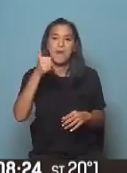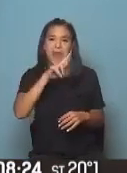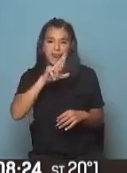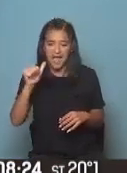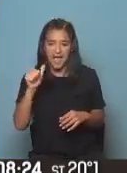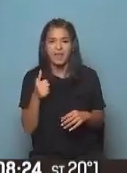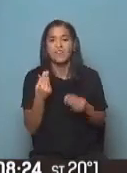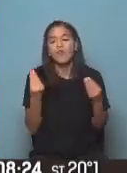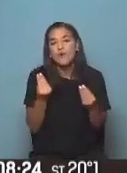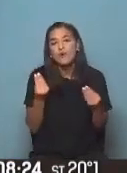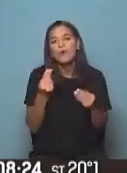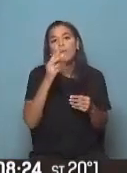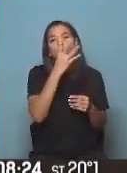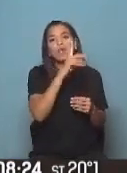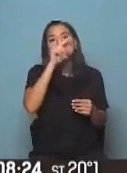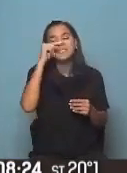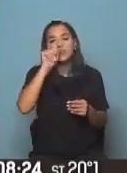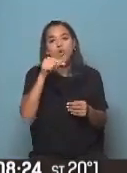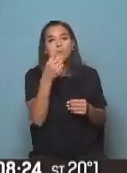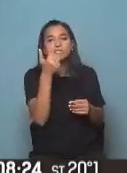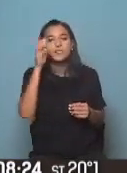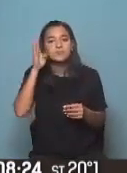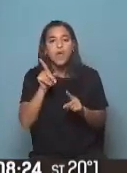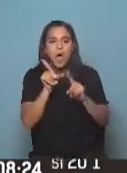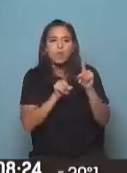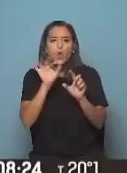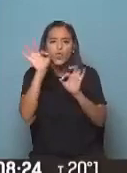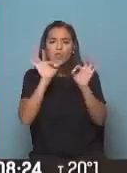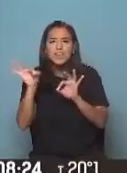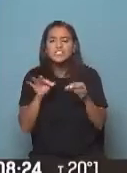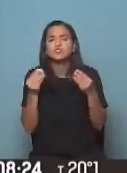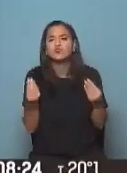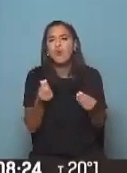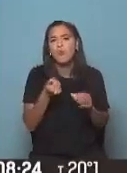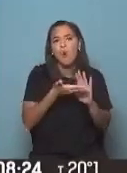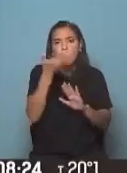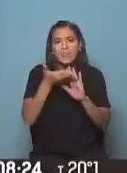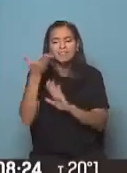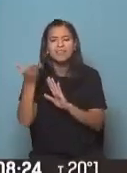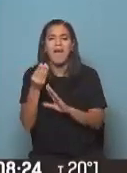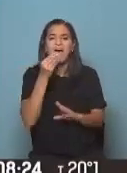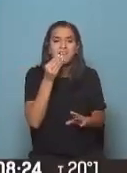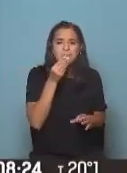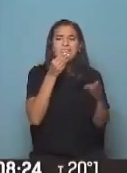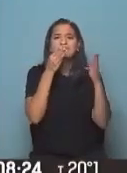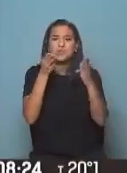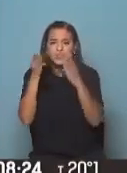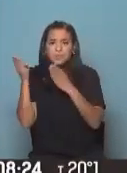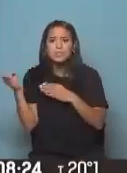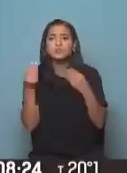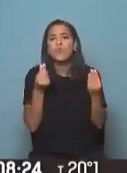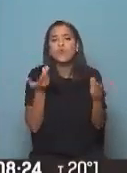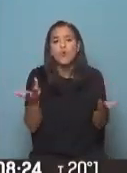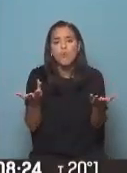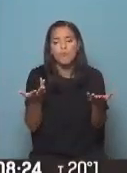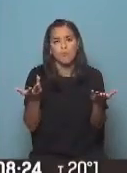poco este 47,6%? Recién brindamos algunos detalles de cómo han aumentado algunos alimentos, lo que tiene que ver con los servicios, en fin, cómo ha